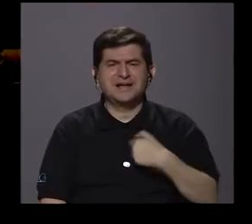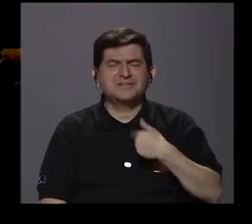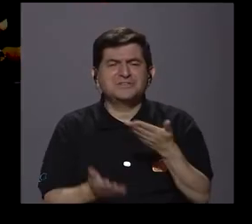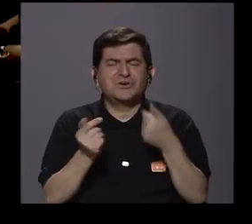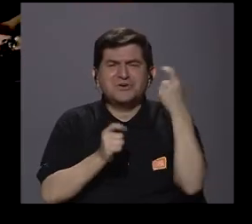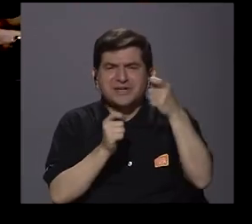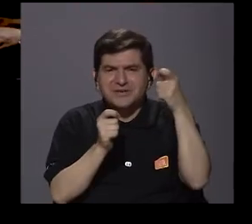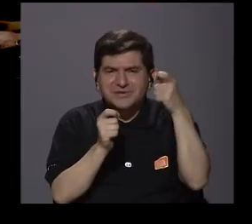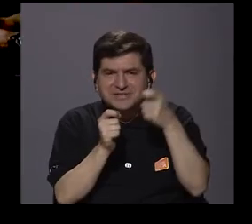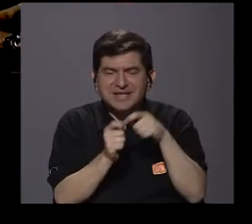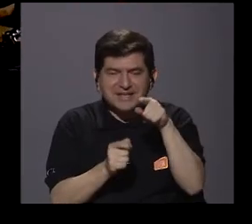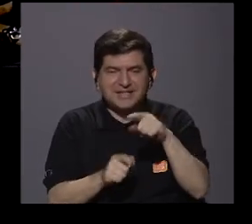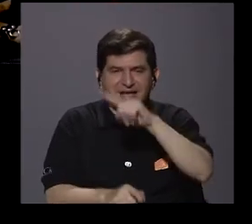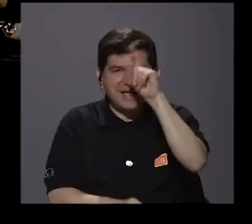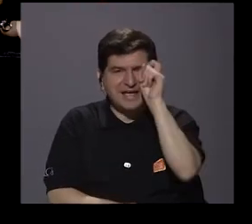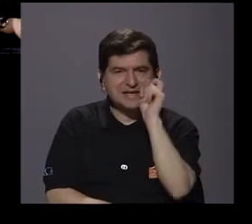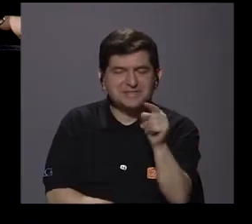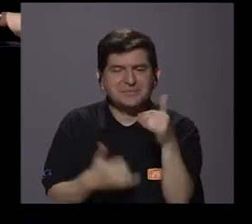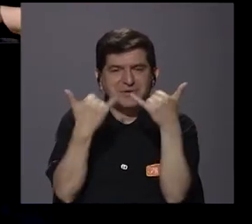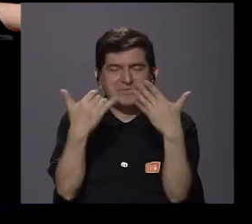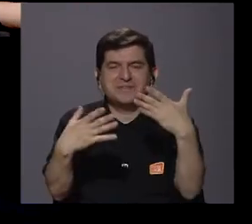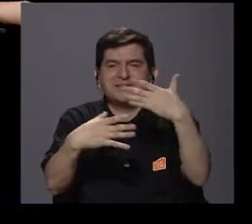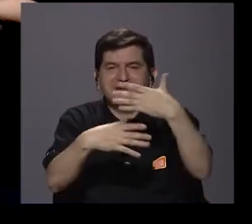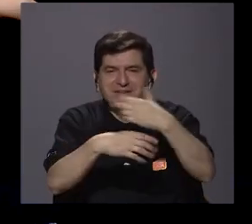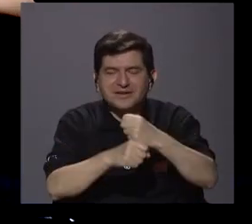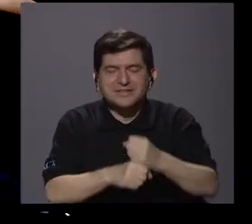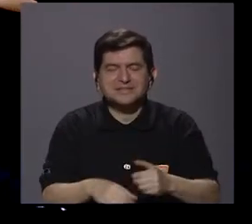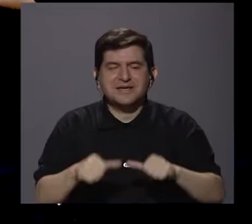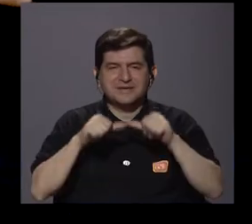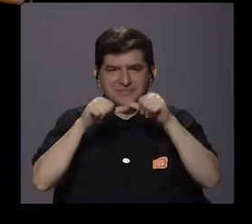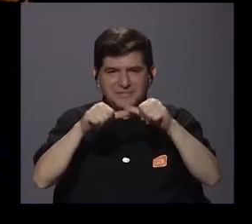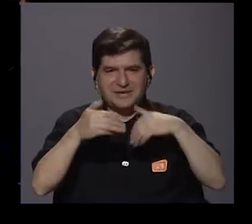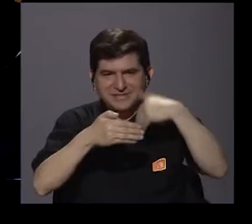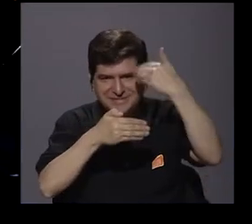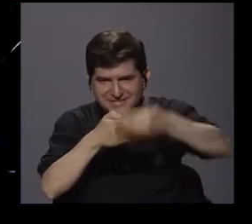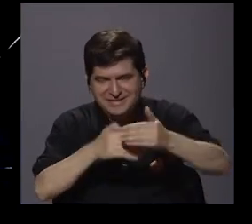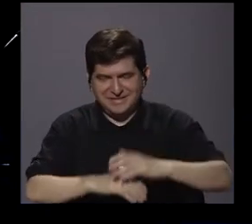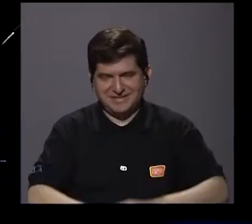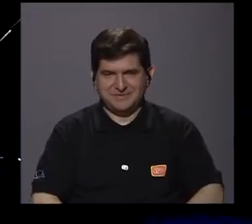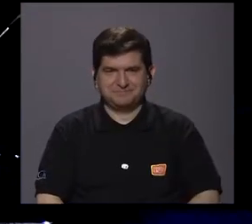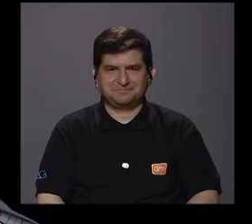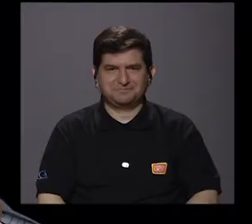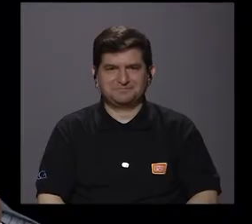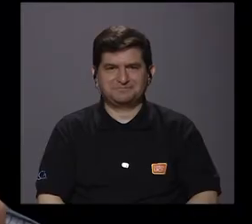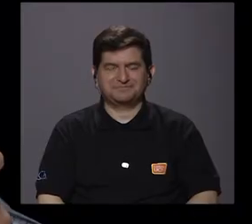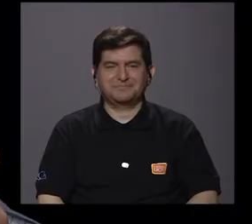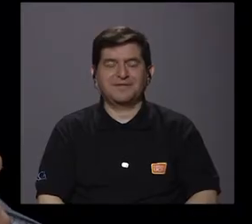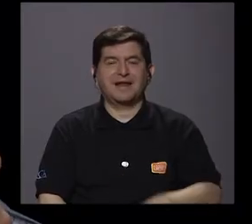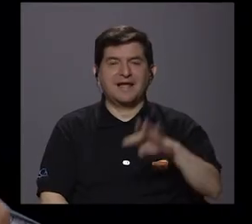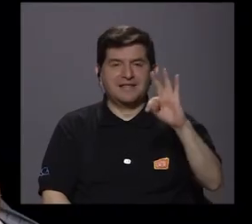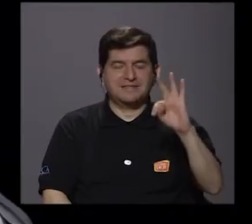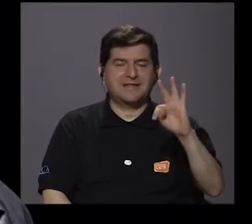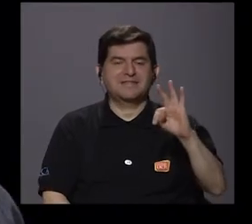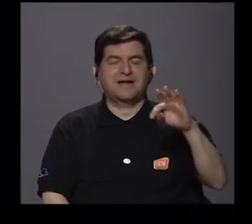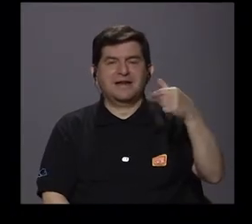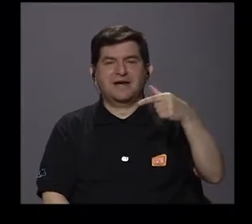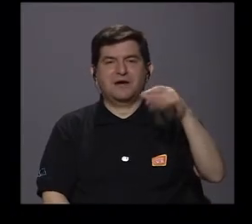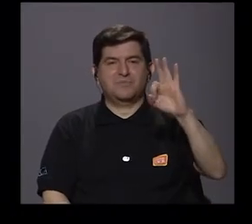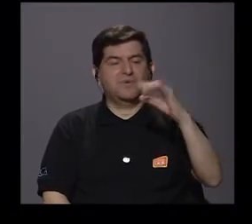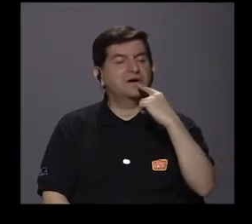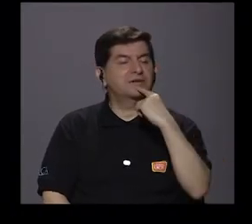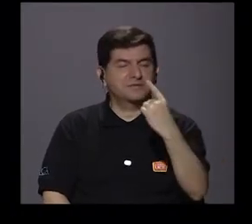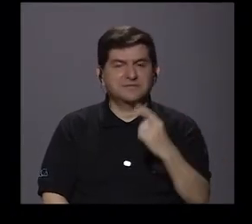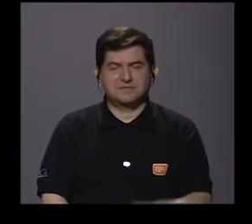exactamente dejar esa pregunta que usted está haciendo para el otro bloque. Doña Tatiana nos dice